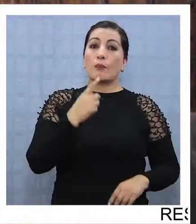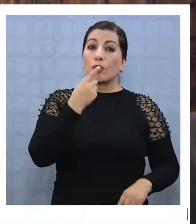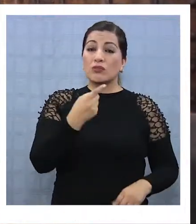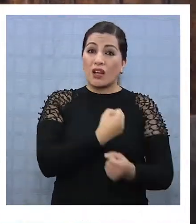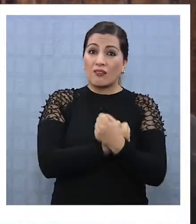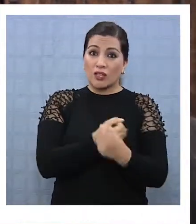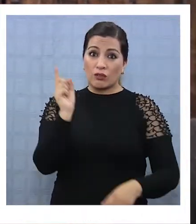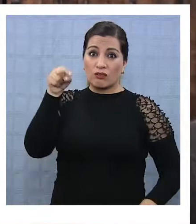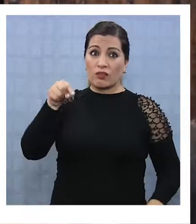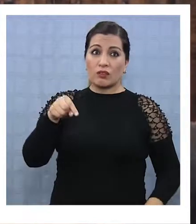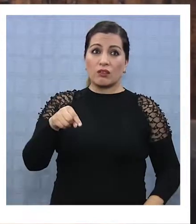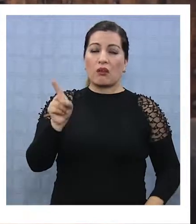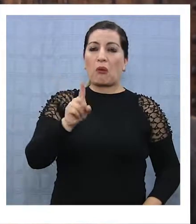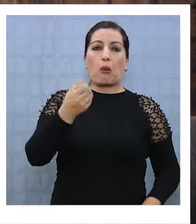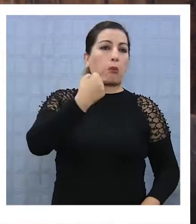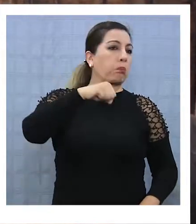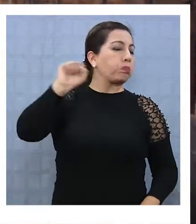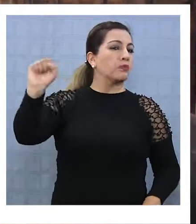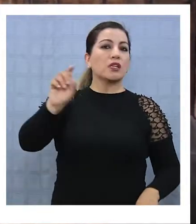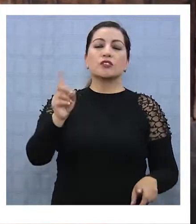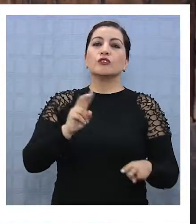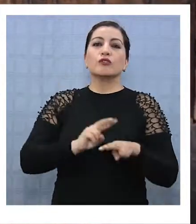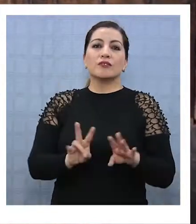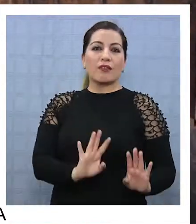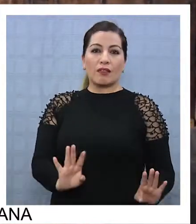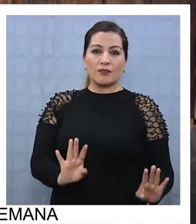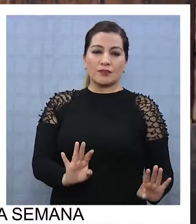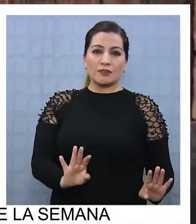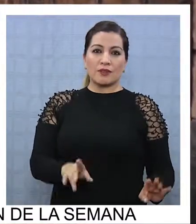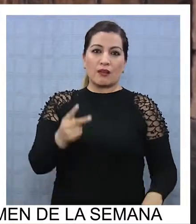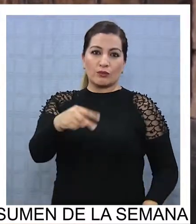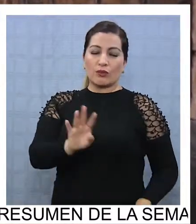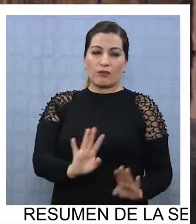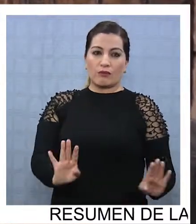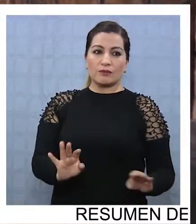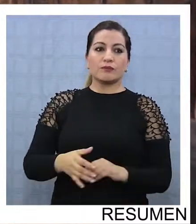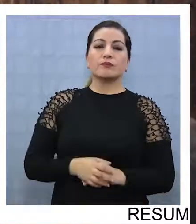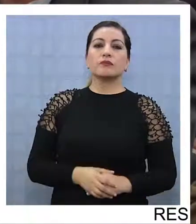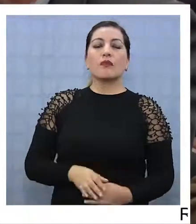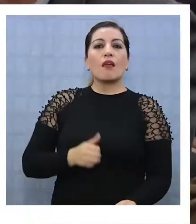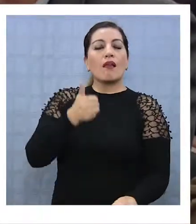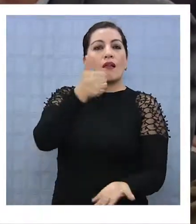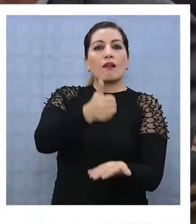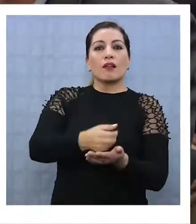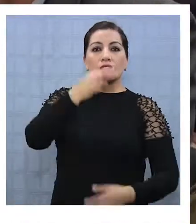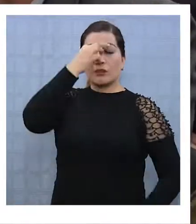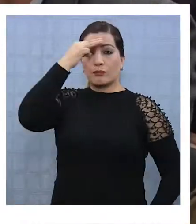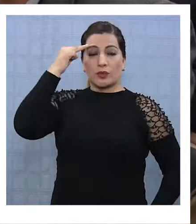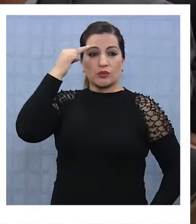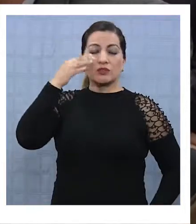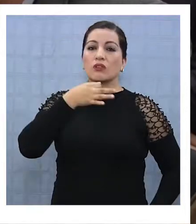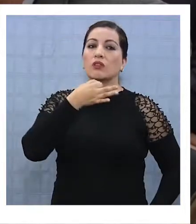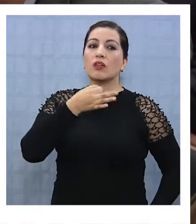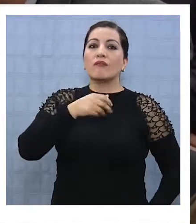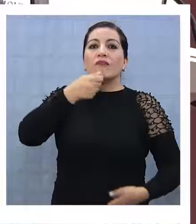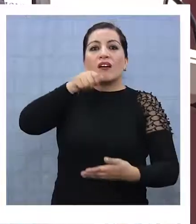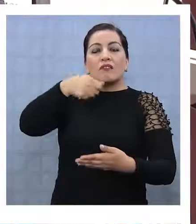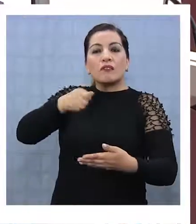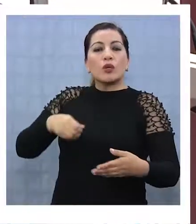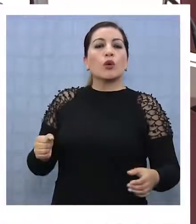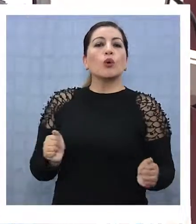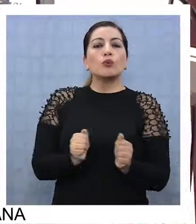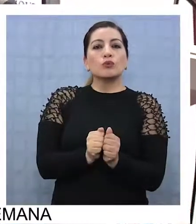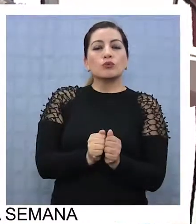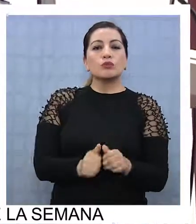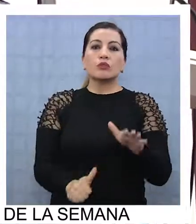¿Vienen los carabineros? Vienen carabineros pero no le hacen caso mucho a los del capo, a los dueños. El alcalde Soria por su parte precisó que